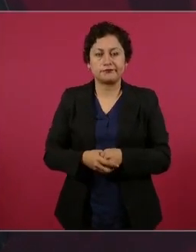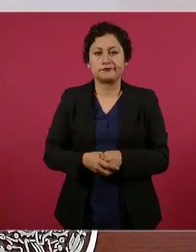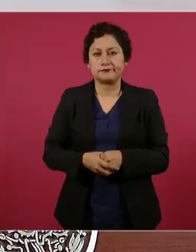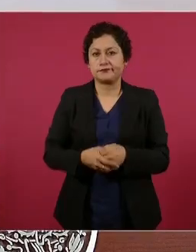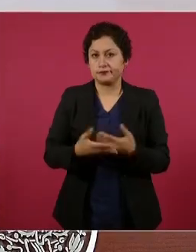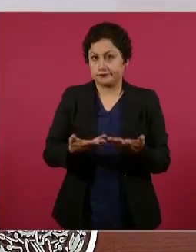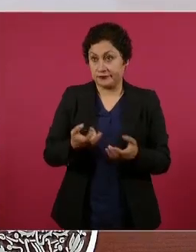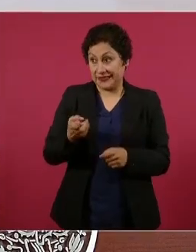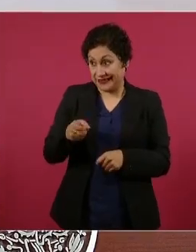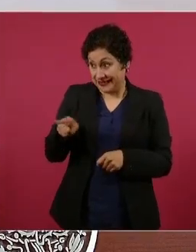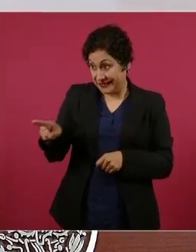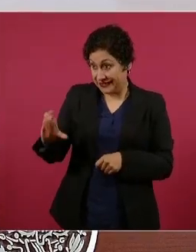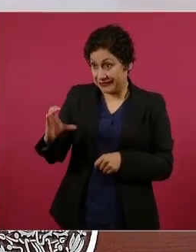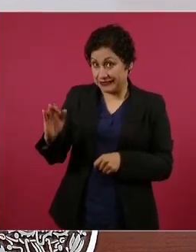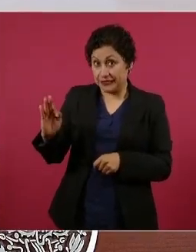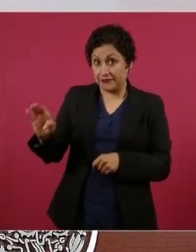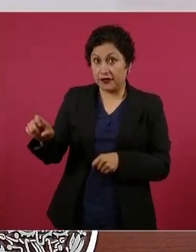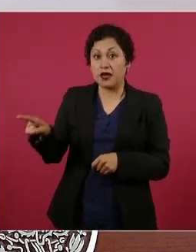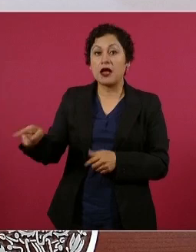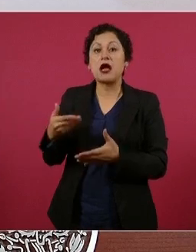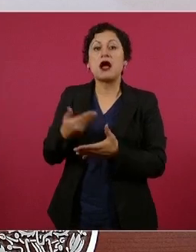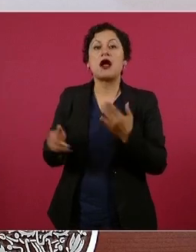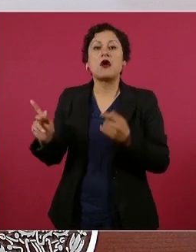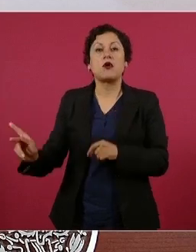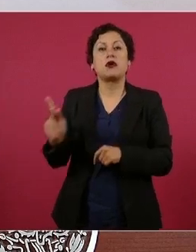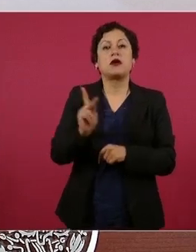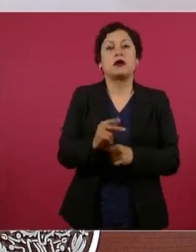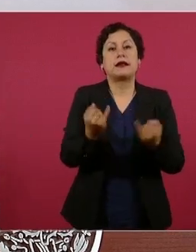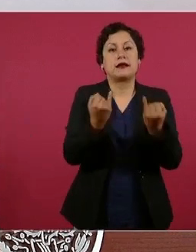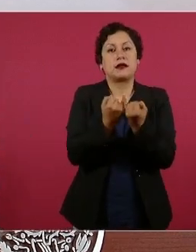llevar a cabo en el caso de los maestros,